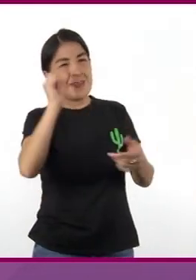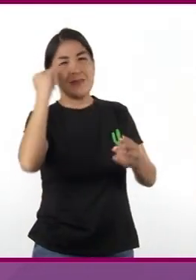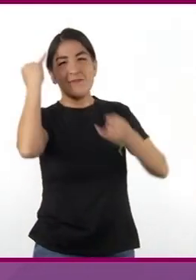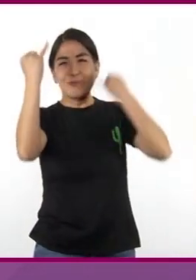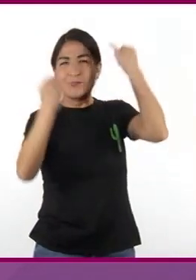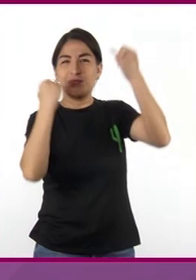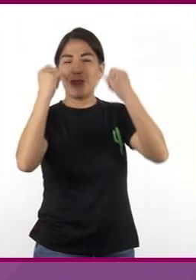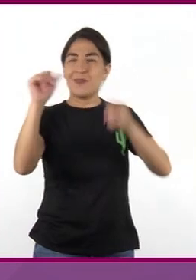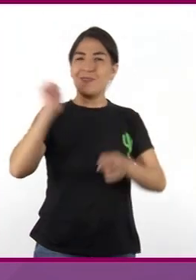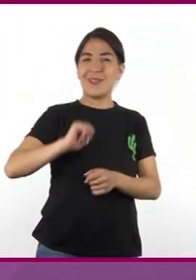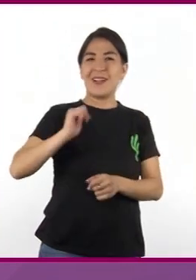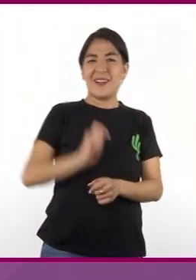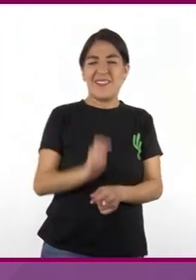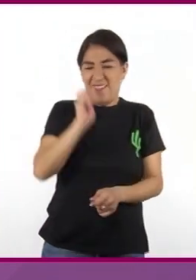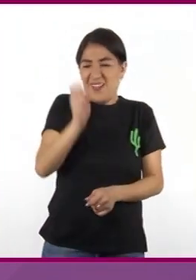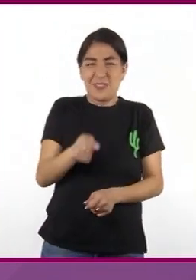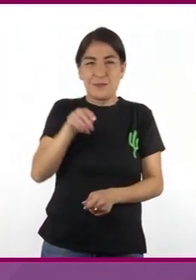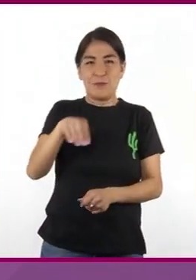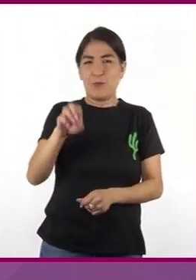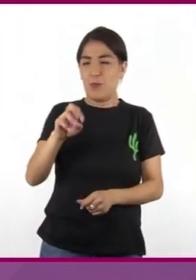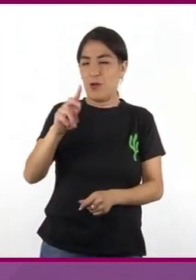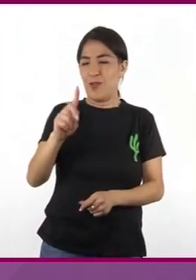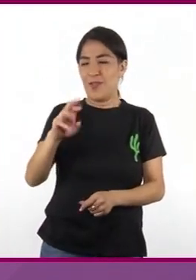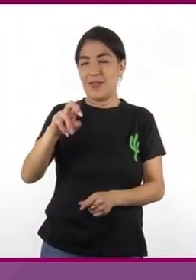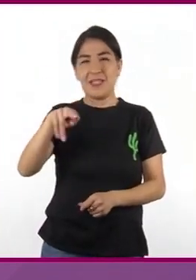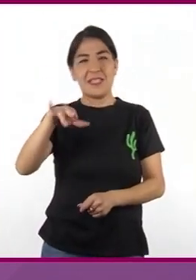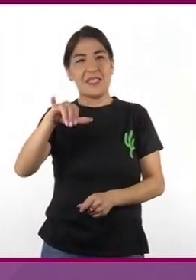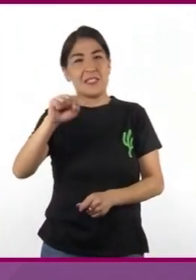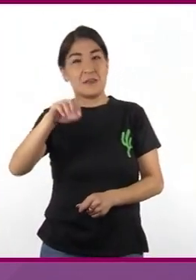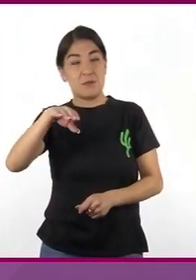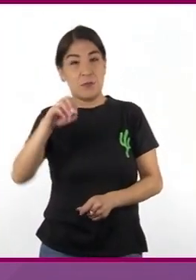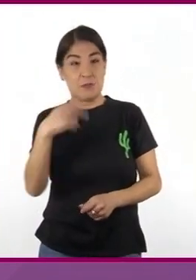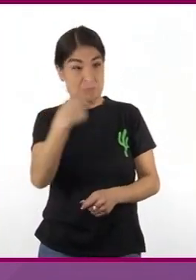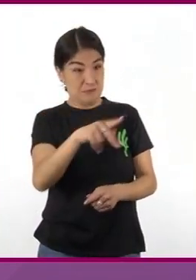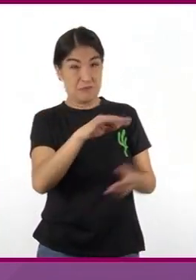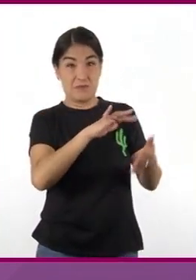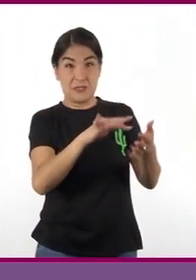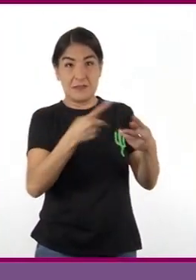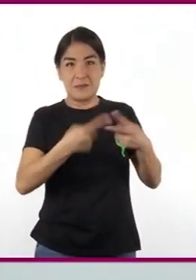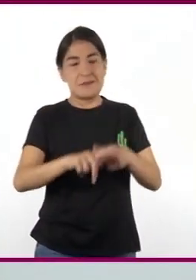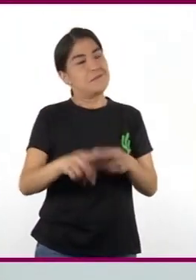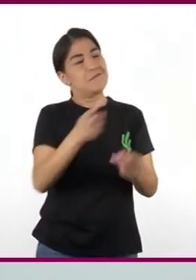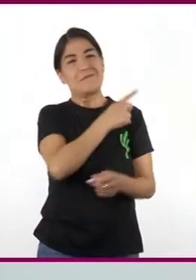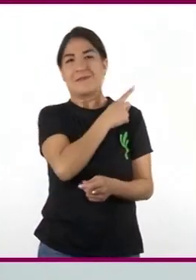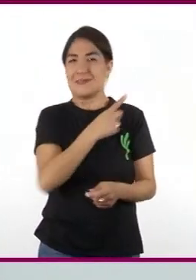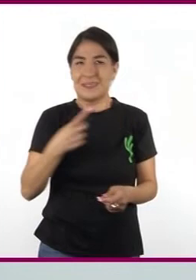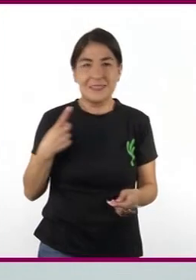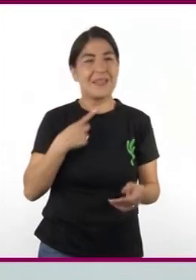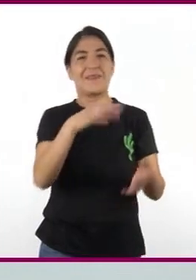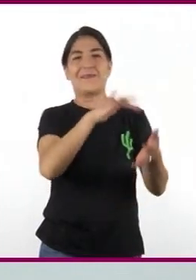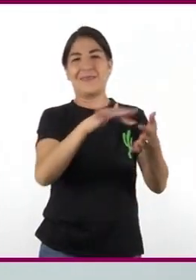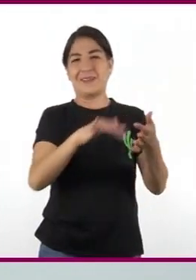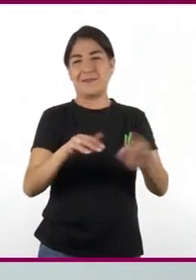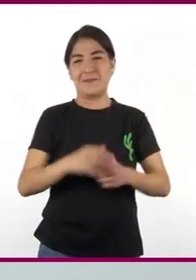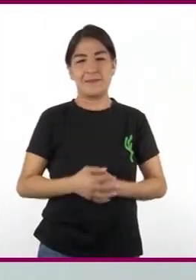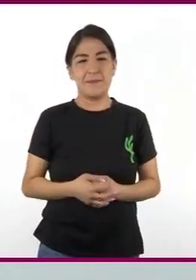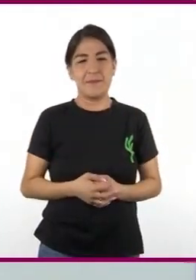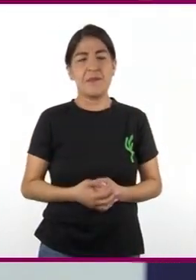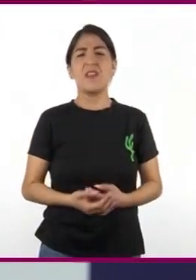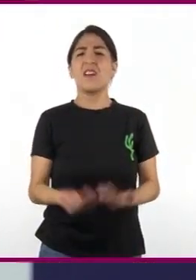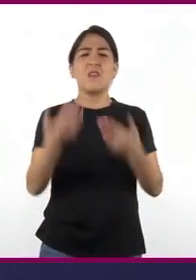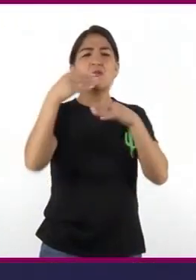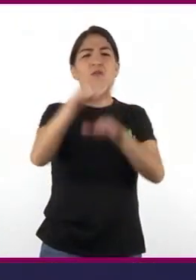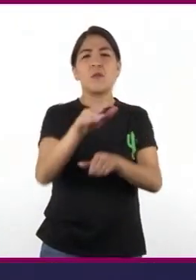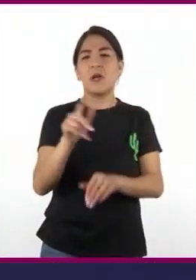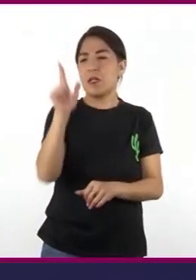fue el modernismo. Diría que ese prólogo es una lectura obligada. Y sobre el lenguaje con que